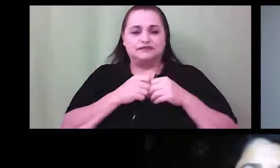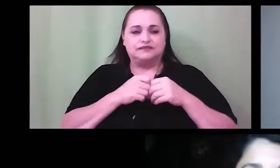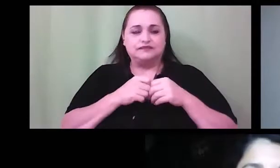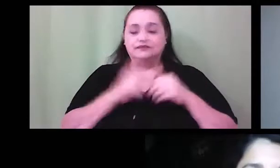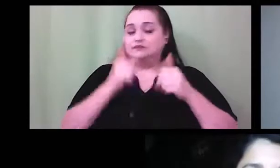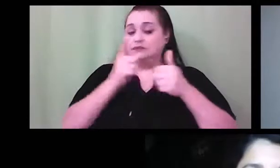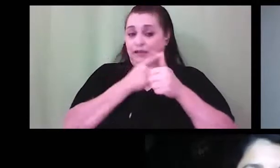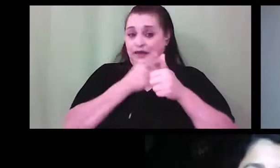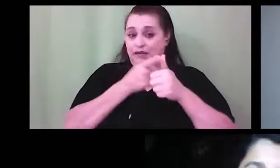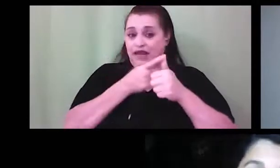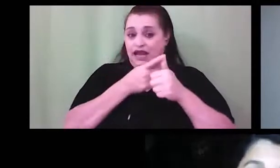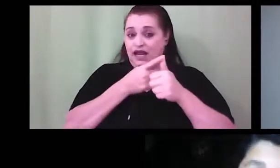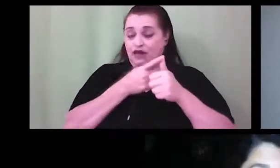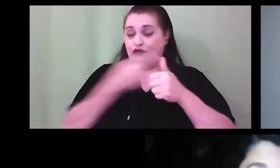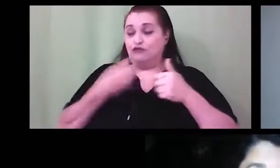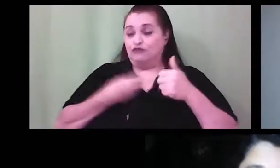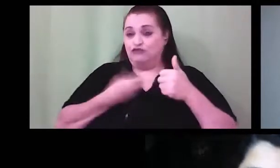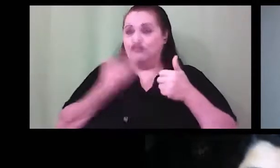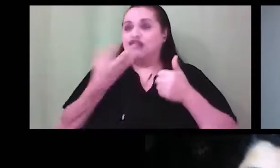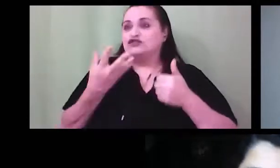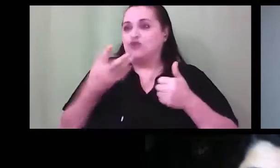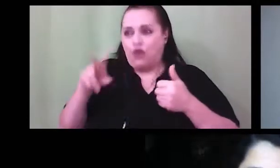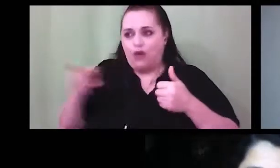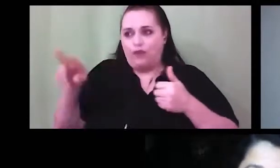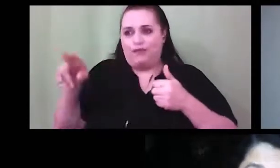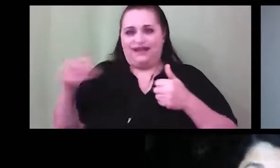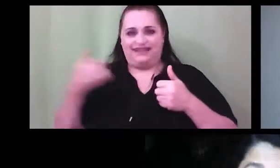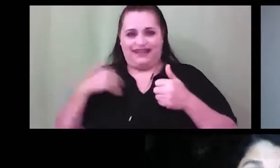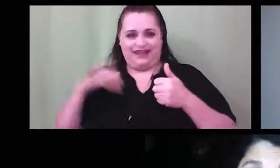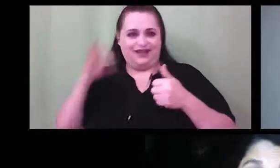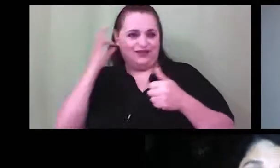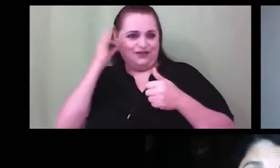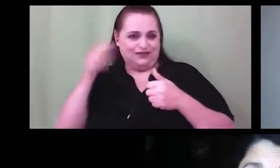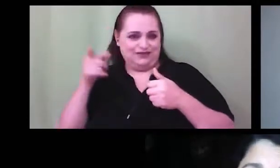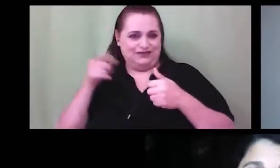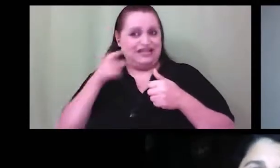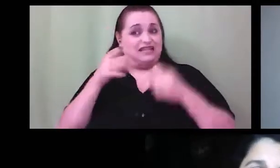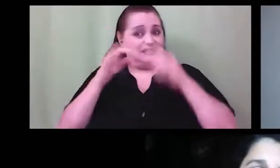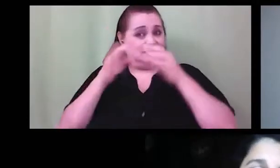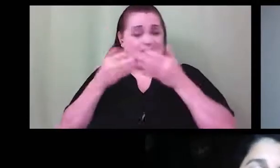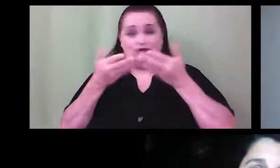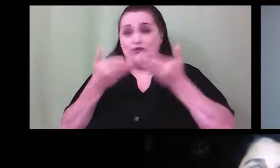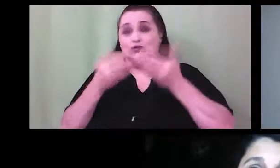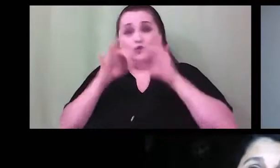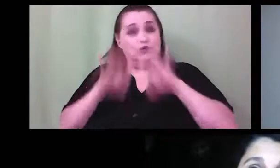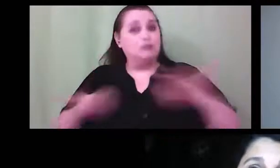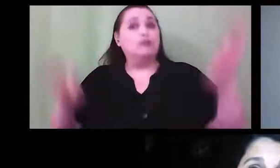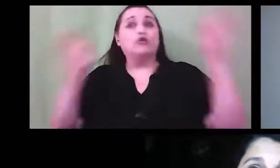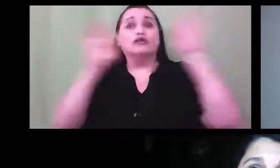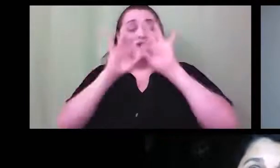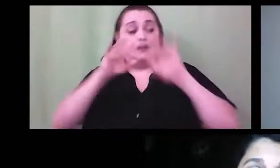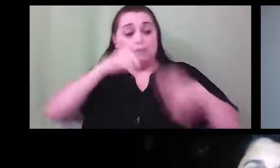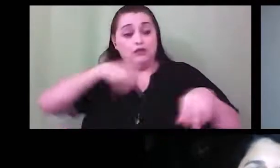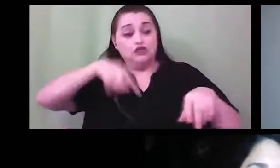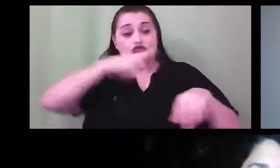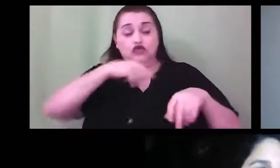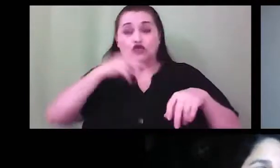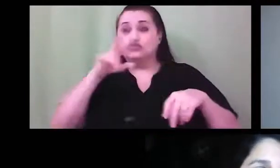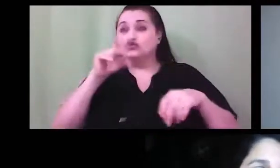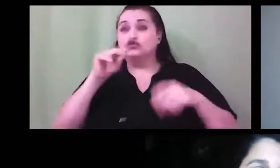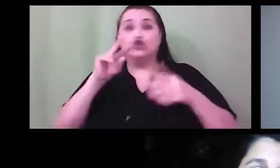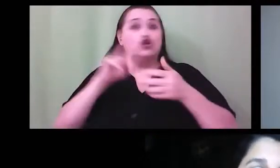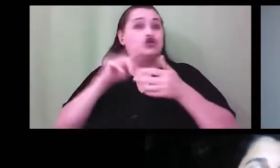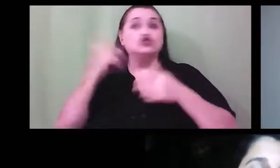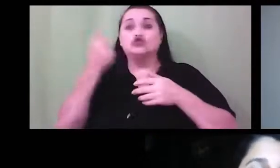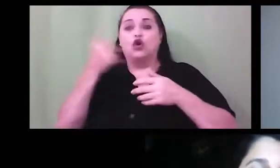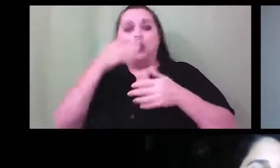Primero, digamos, la reacción de los compañeros. Eso es Mm, una cosa muy importante porque para nosotros más que todo no solo era escolarizarlo,